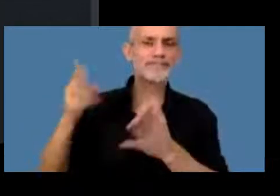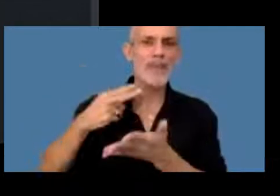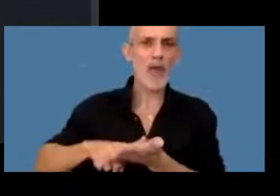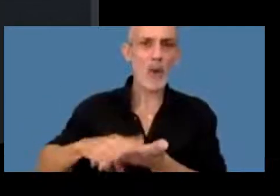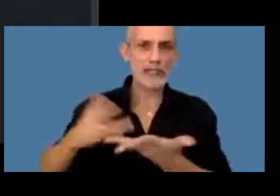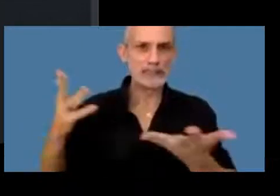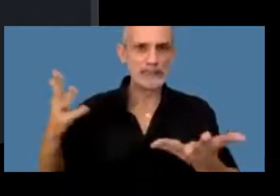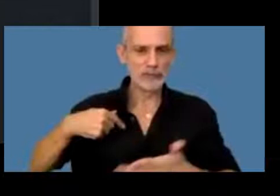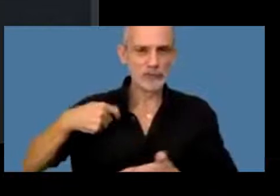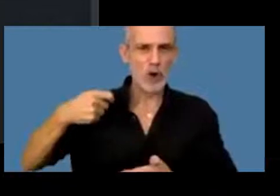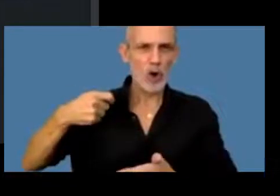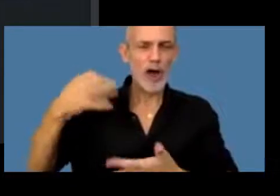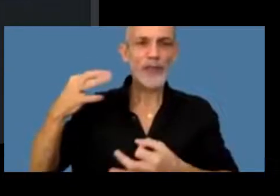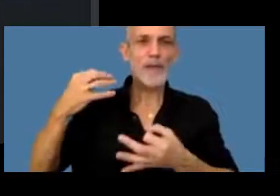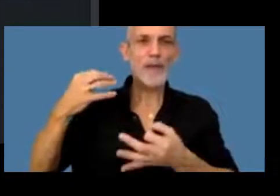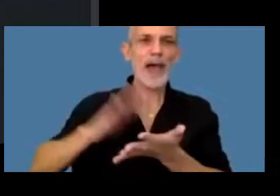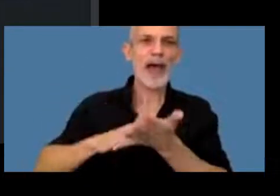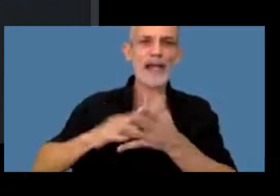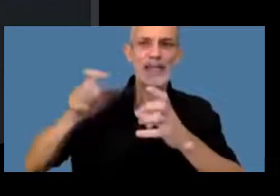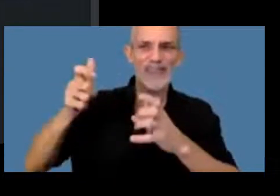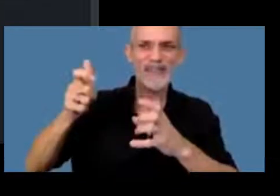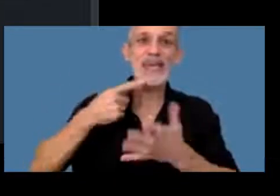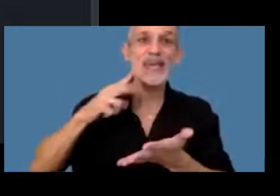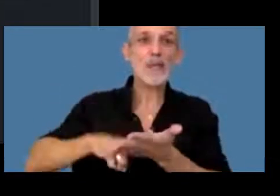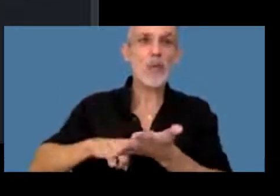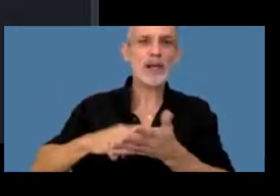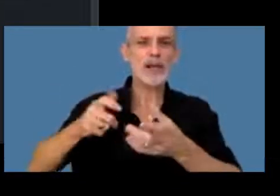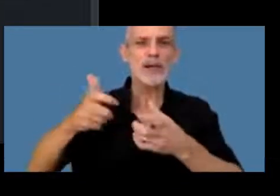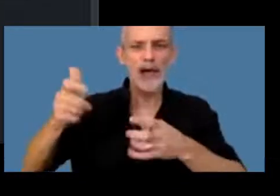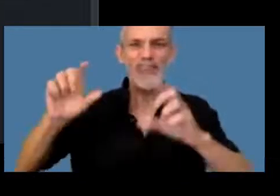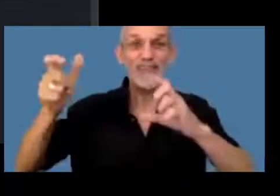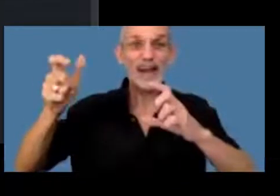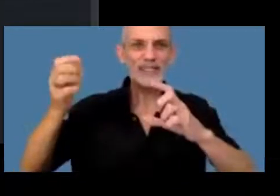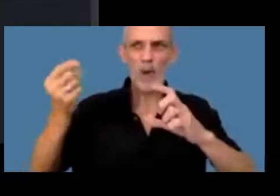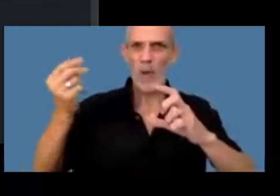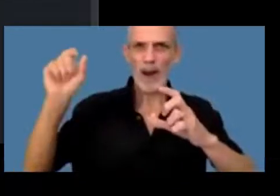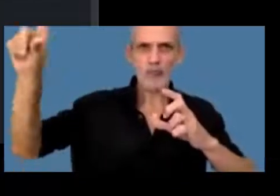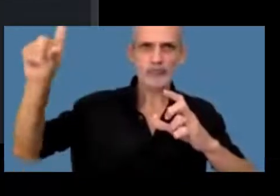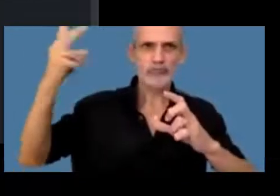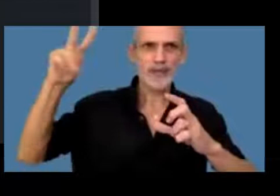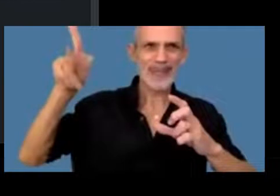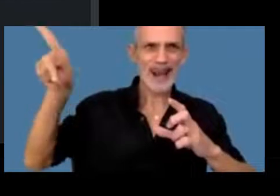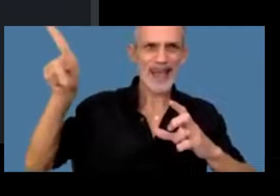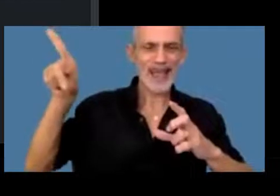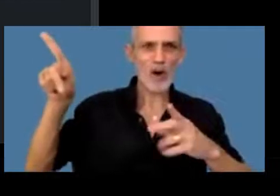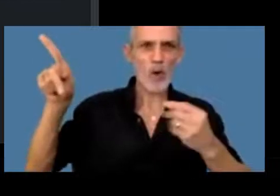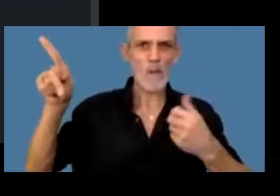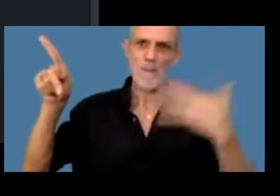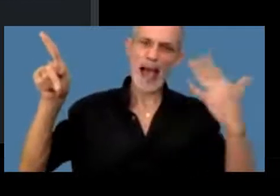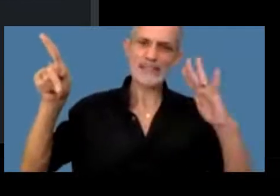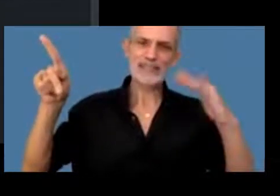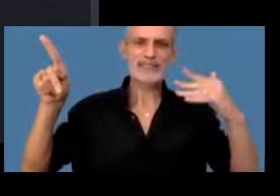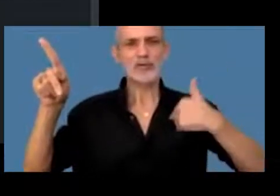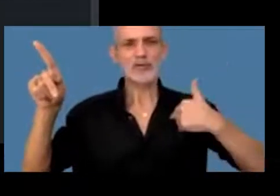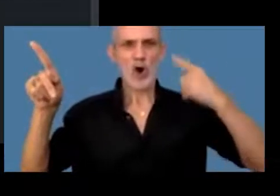que garantizar las diferencias de impuestos por esa importación porque el valor criterio es mayor al que yo presupuesté